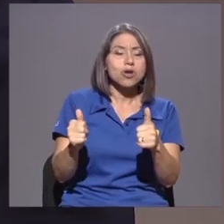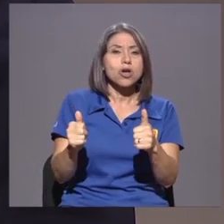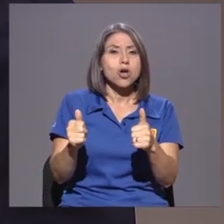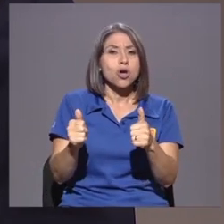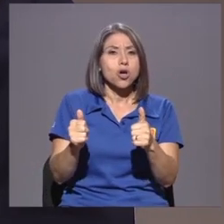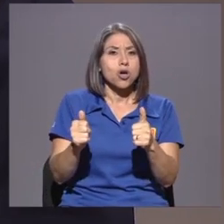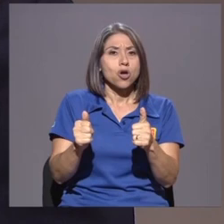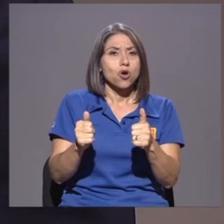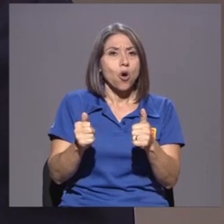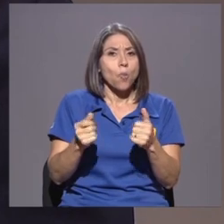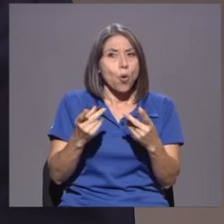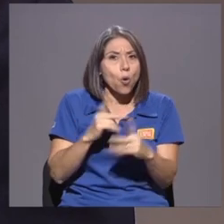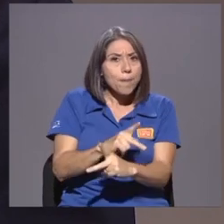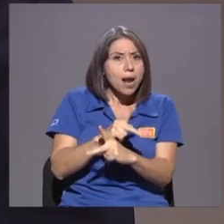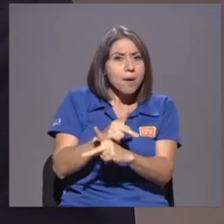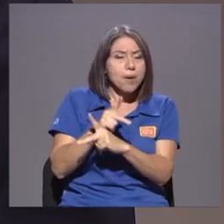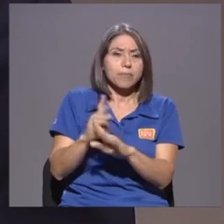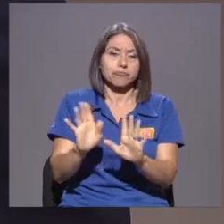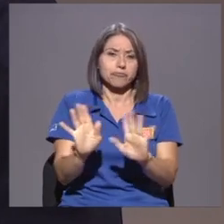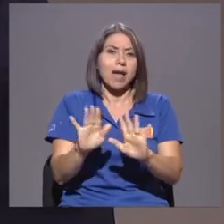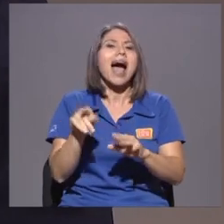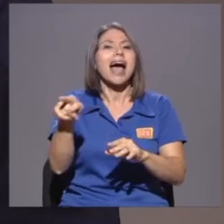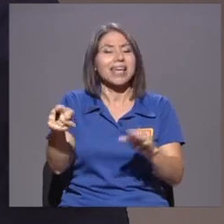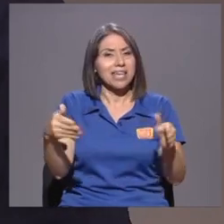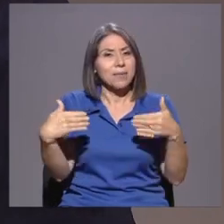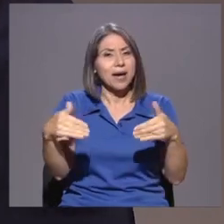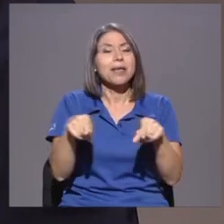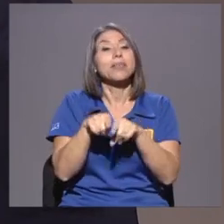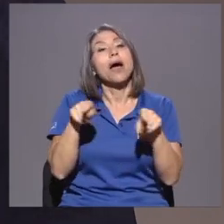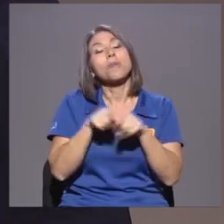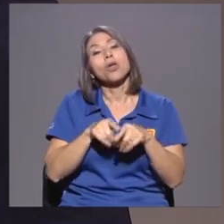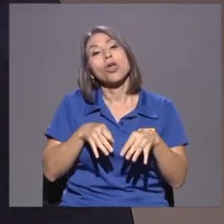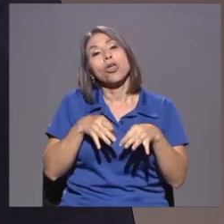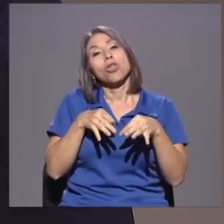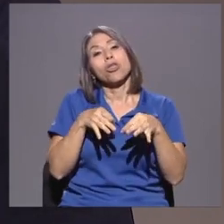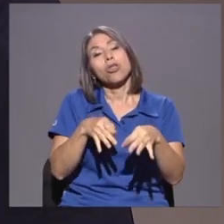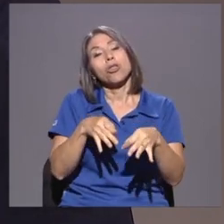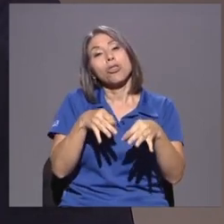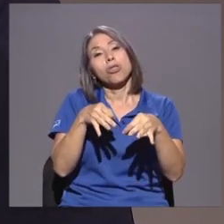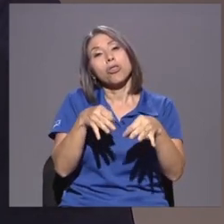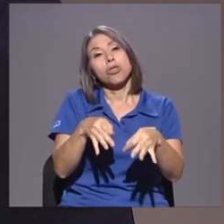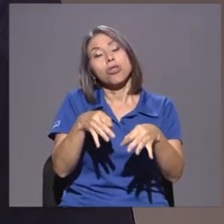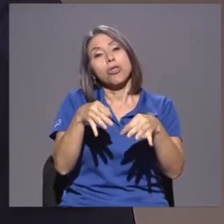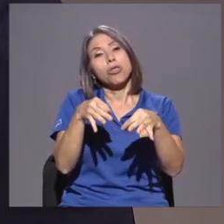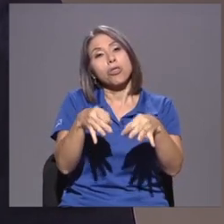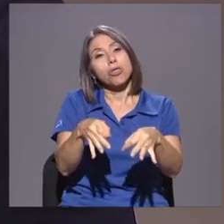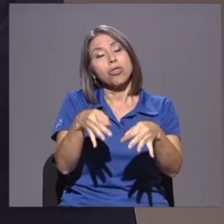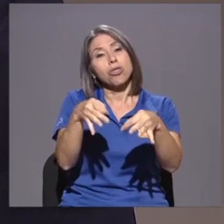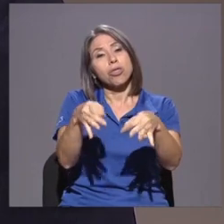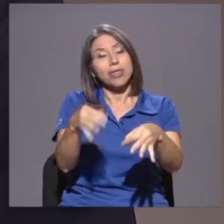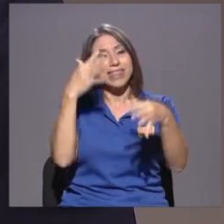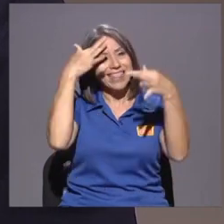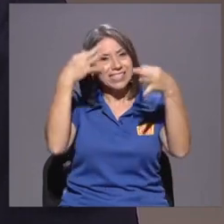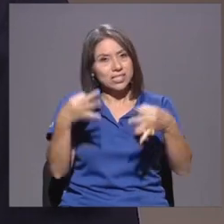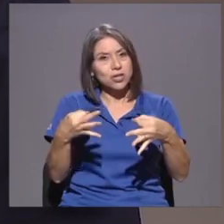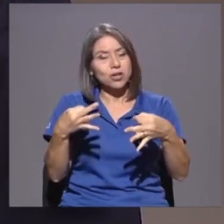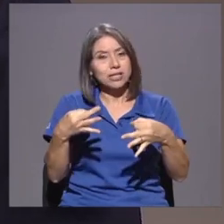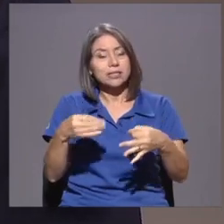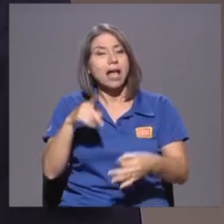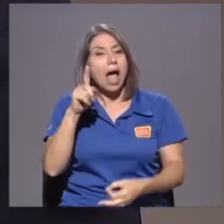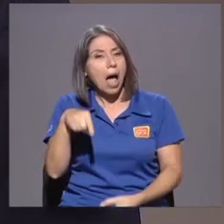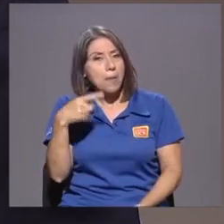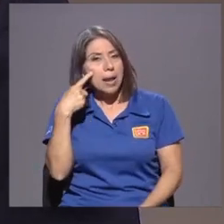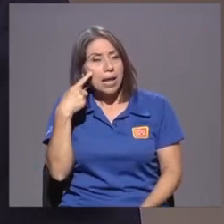de previsión verdad también se han alargado una gran cantidad de decisiones y habrá que ver